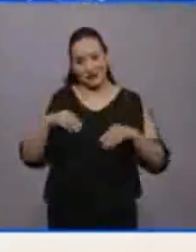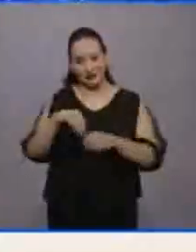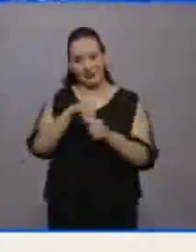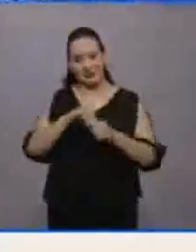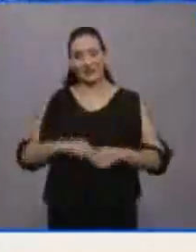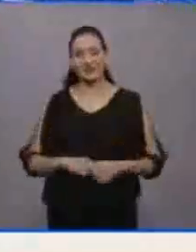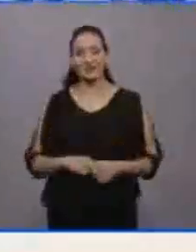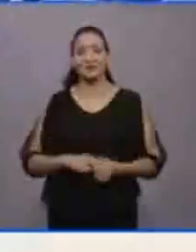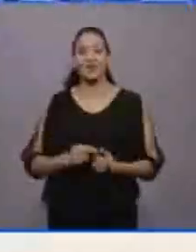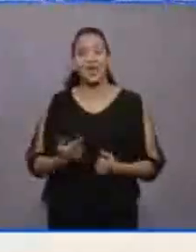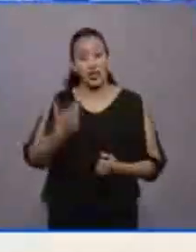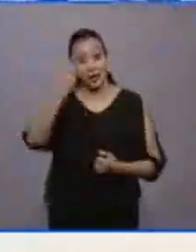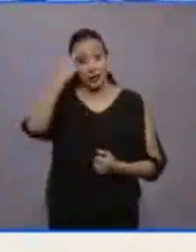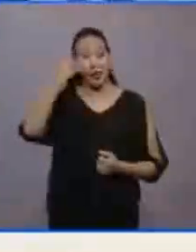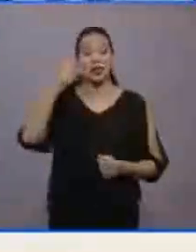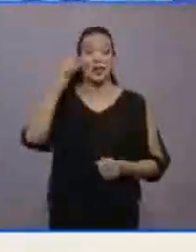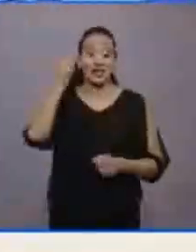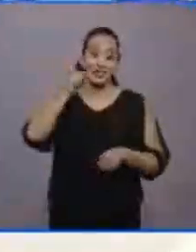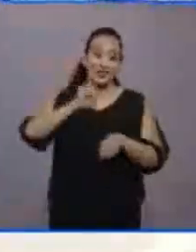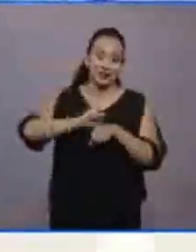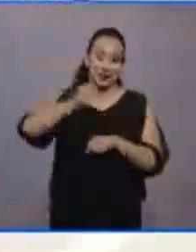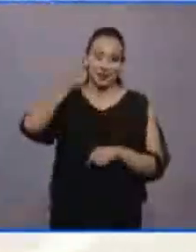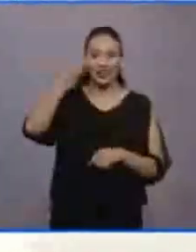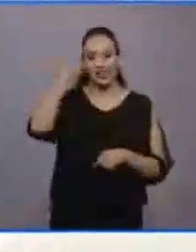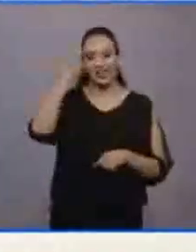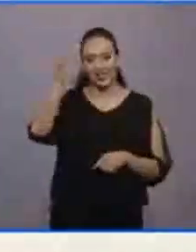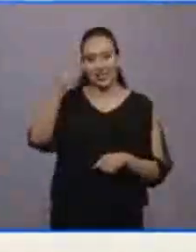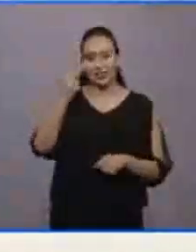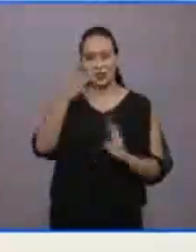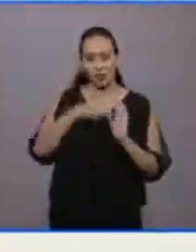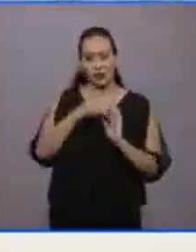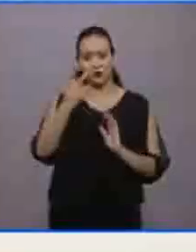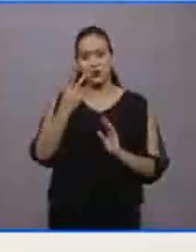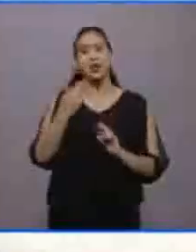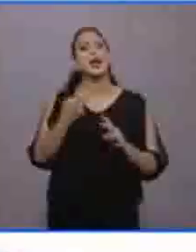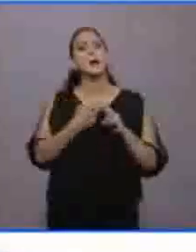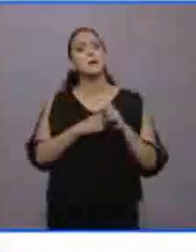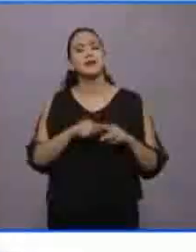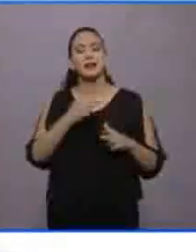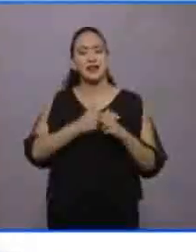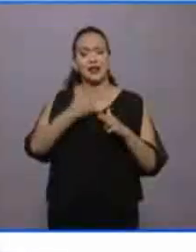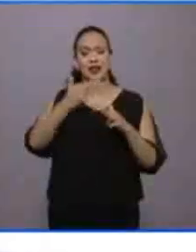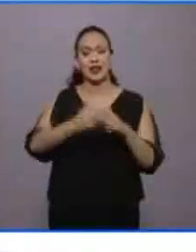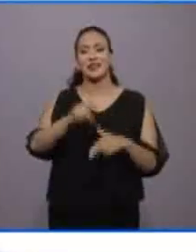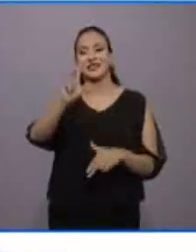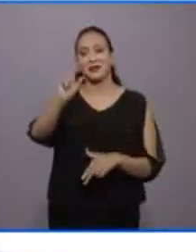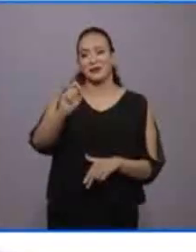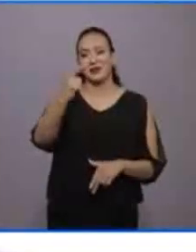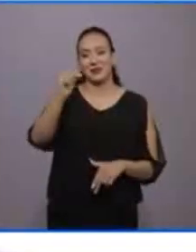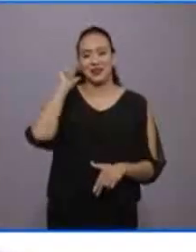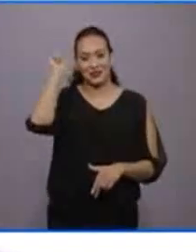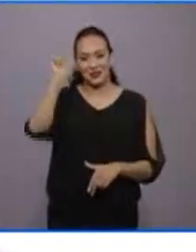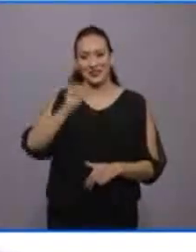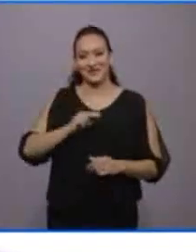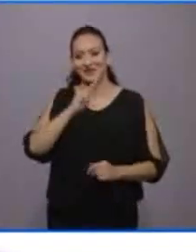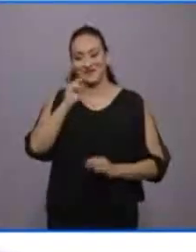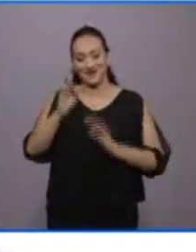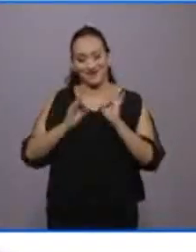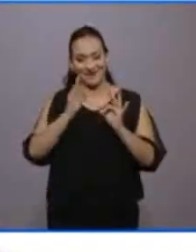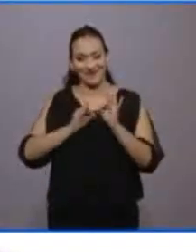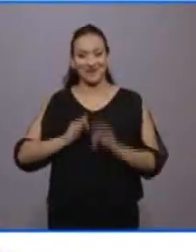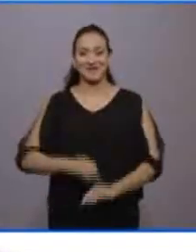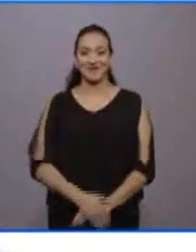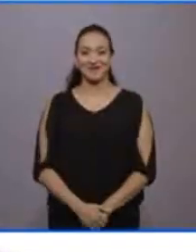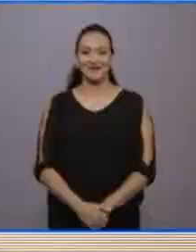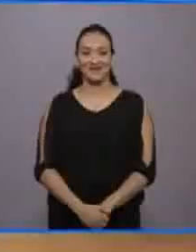Recordar que el operativo Semana Santa Segura 2025 estará funcionando hasta el 27 de abril. Es la información que tenemos.